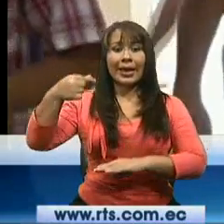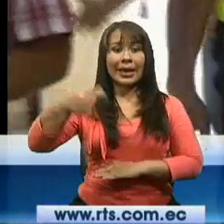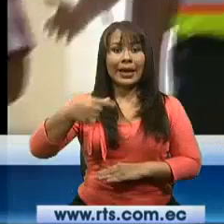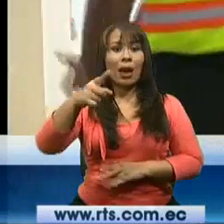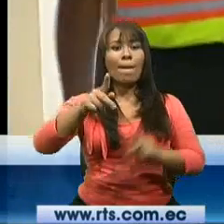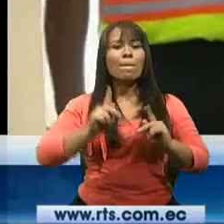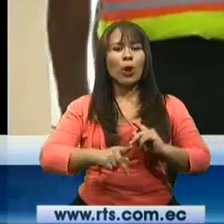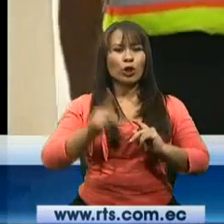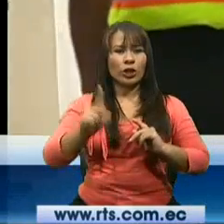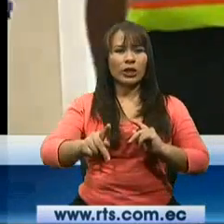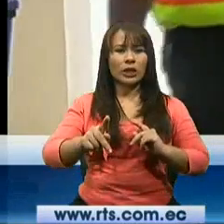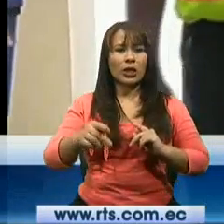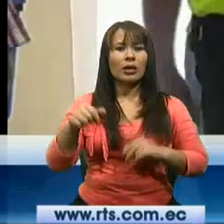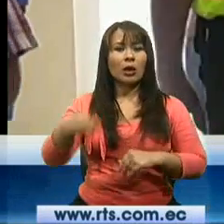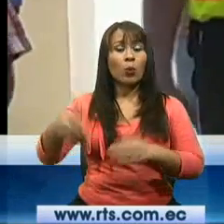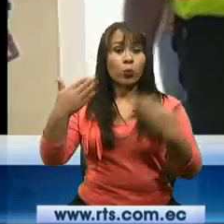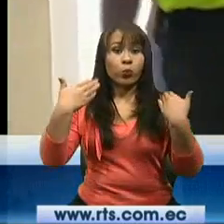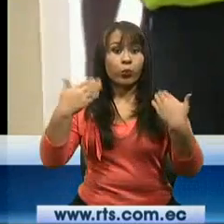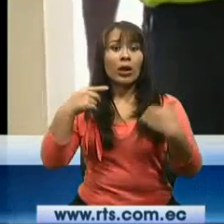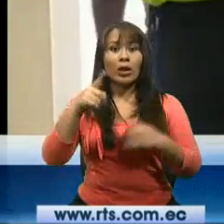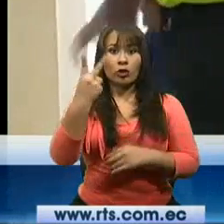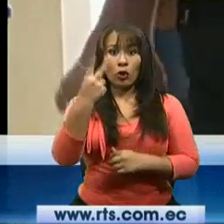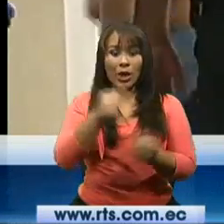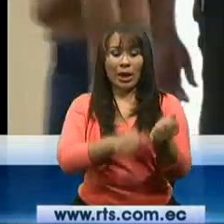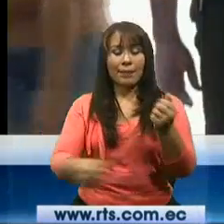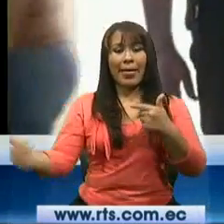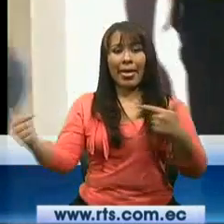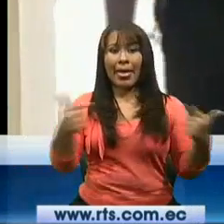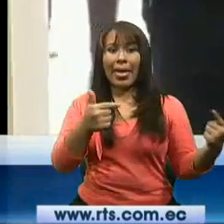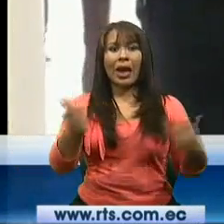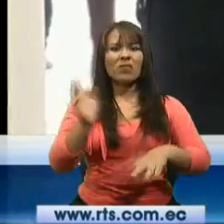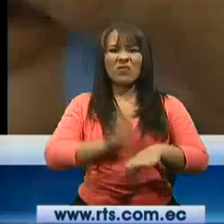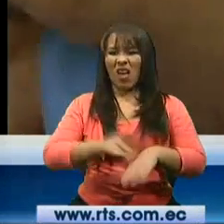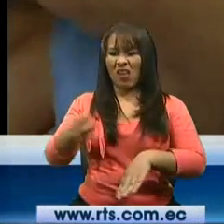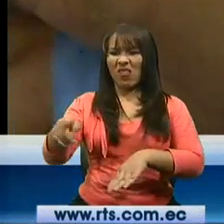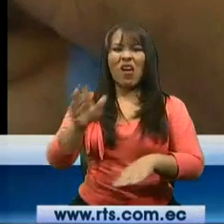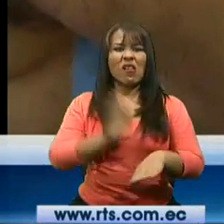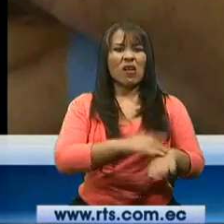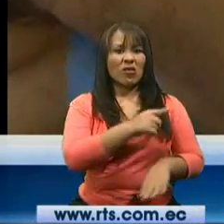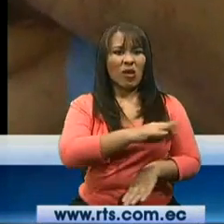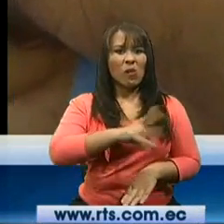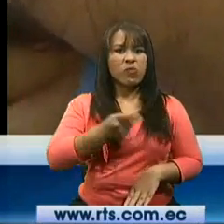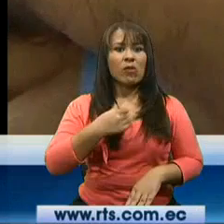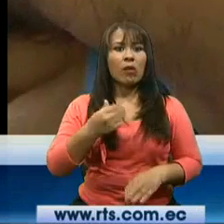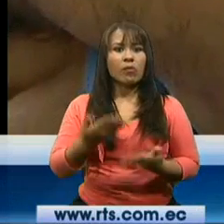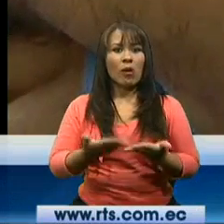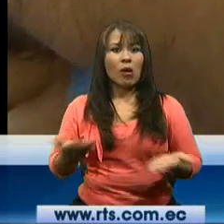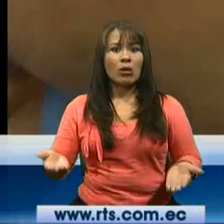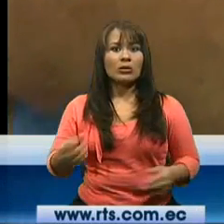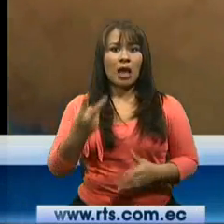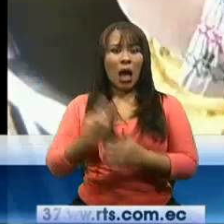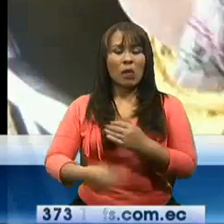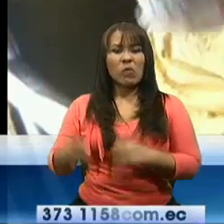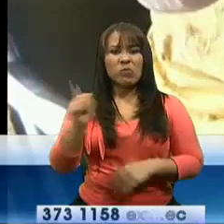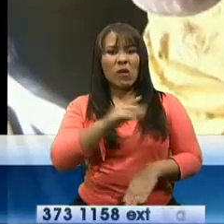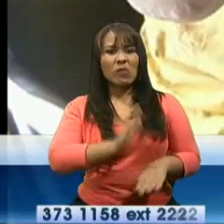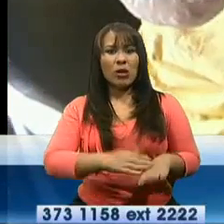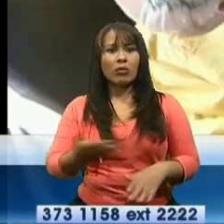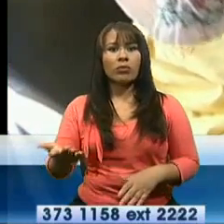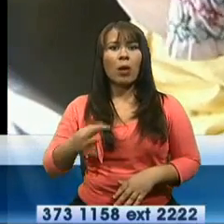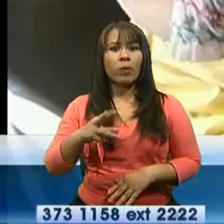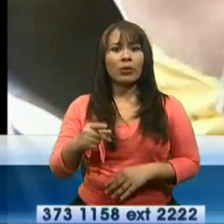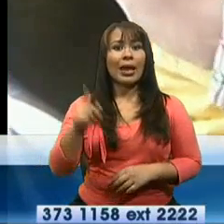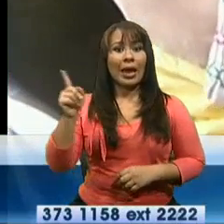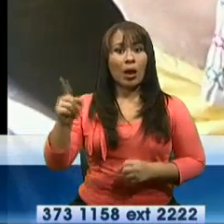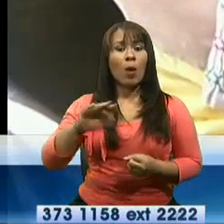Los hermanos habían iniciado una discusión en la cual se acusaban mutuamente de robar las pertenencias de ambos. Se ha llevado